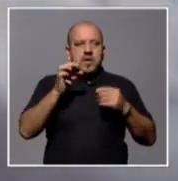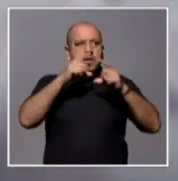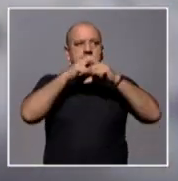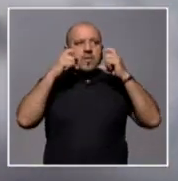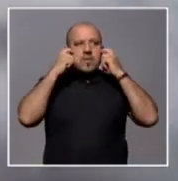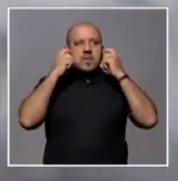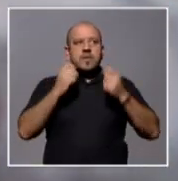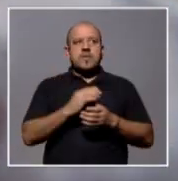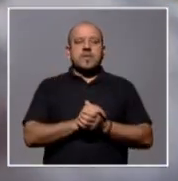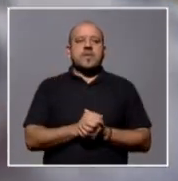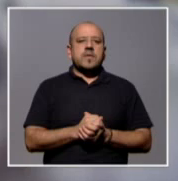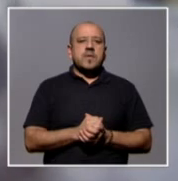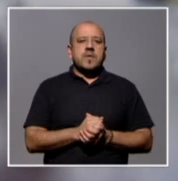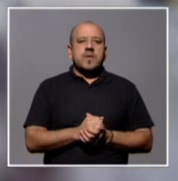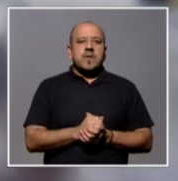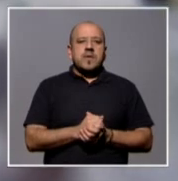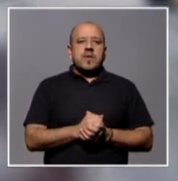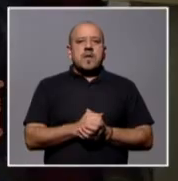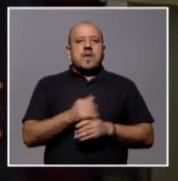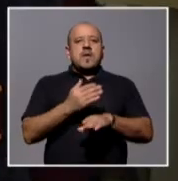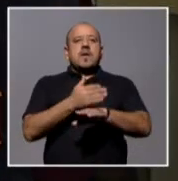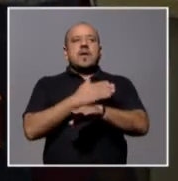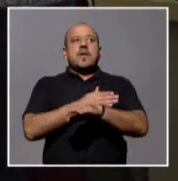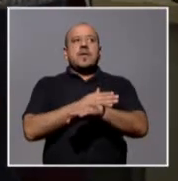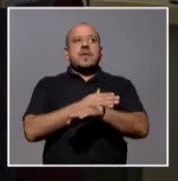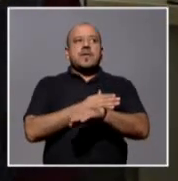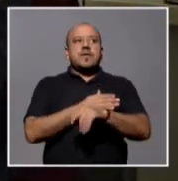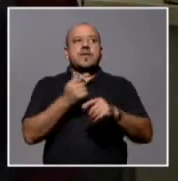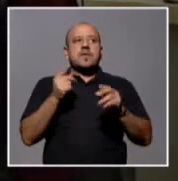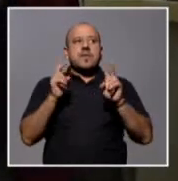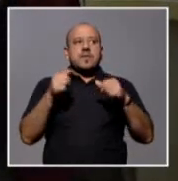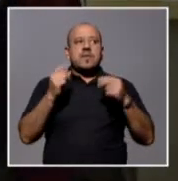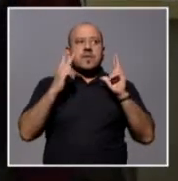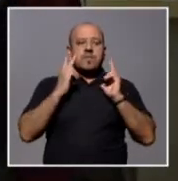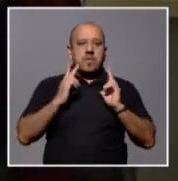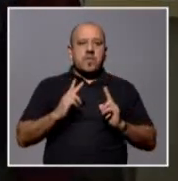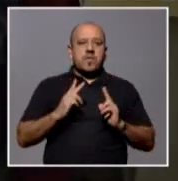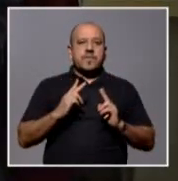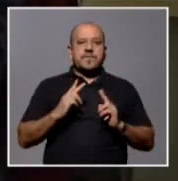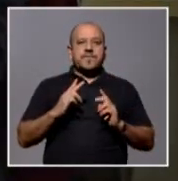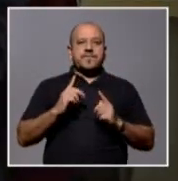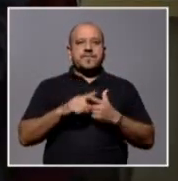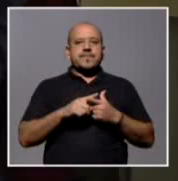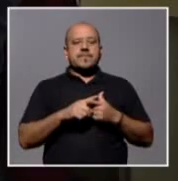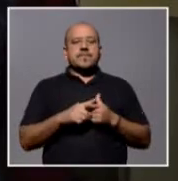tapabocas. Antes de los tapabocas estábamos con uniformes, como te decía, siempre trabajamos con muchos uniformes, estábamos también con las